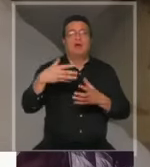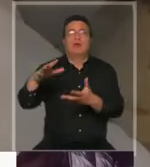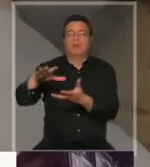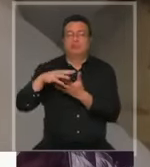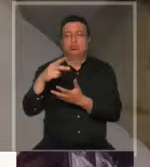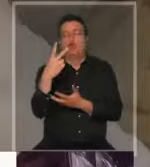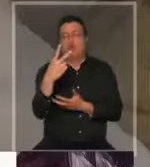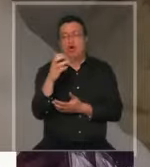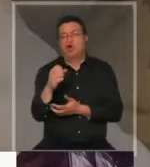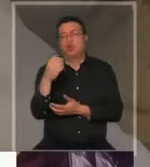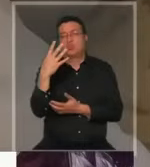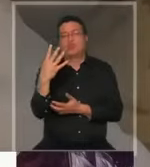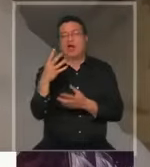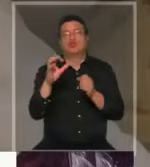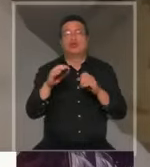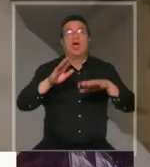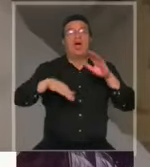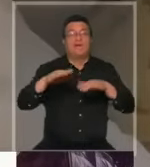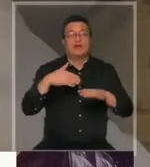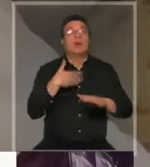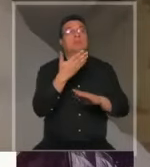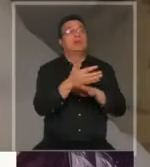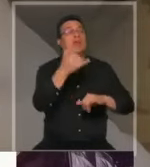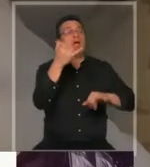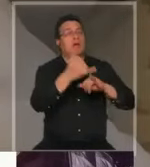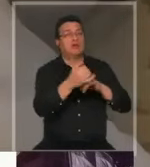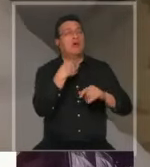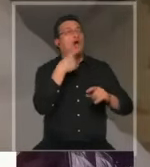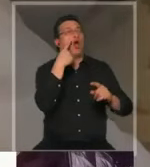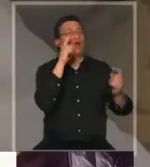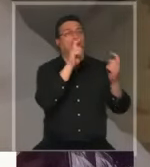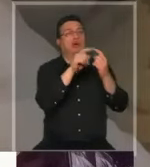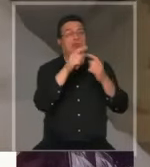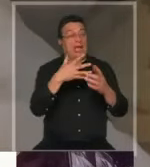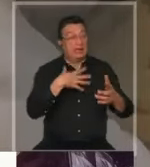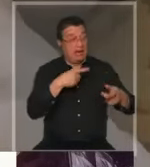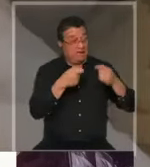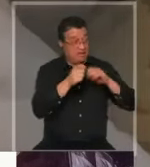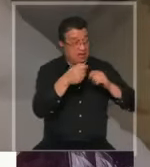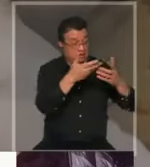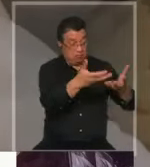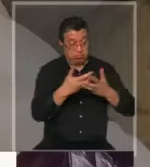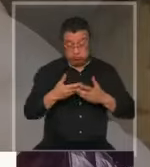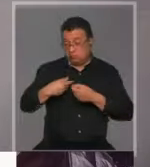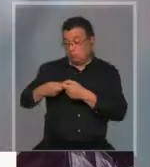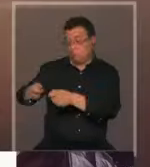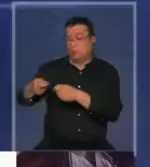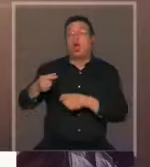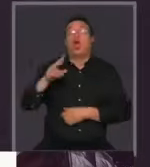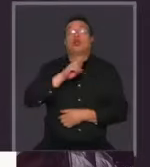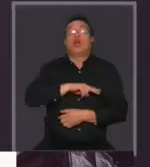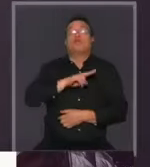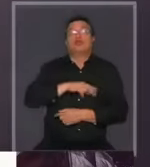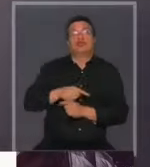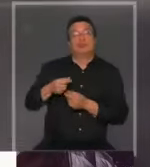cuatro. O sea, a veces le pido a amigos, gente que conozco, que si quieren vender y les paso una comisión de lo que se vende.